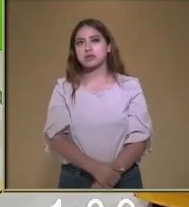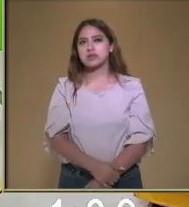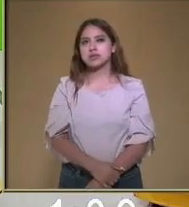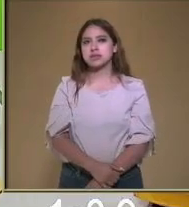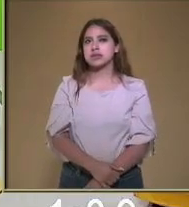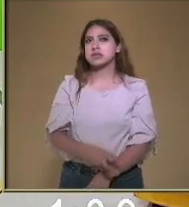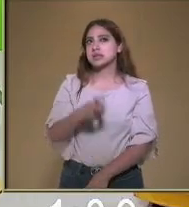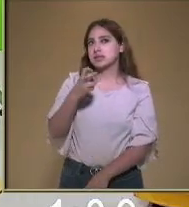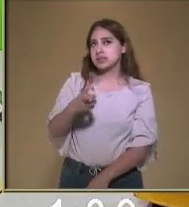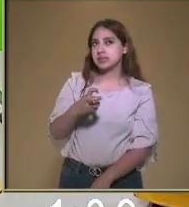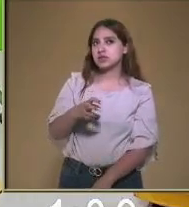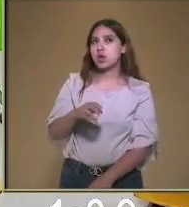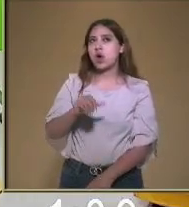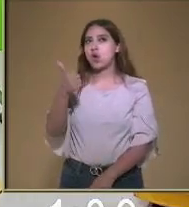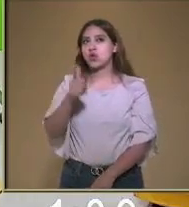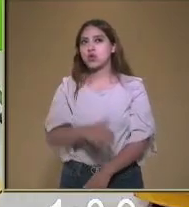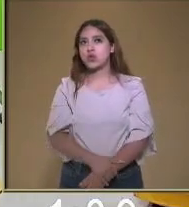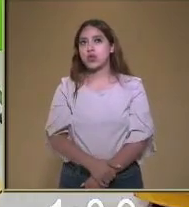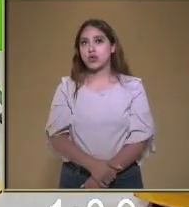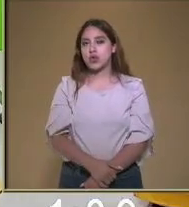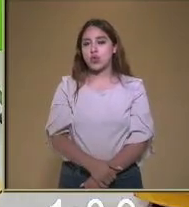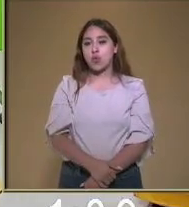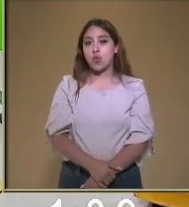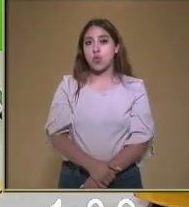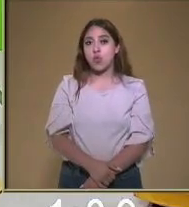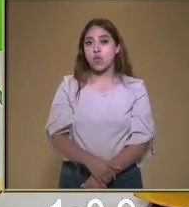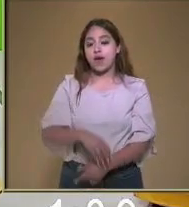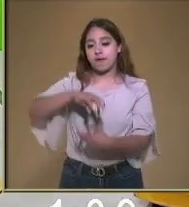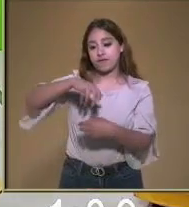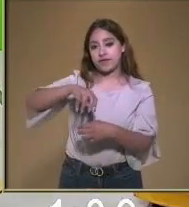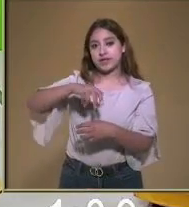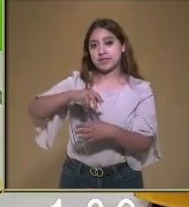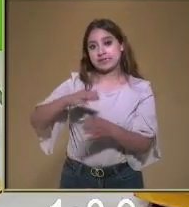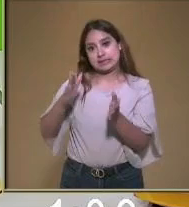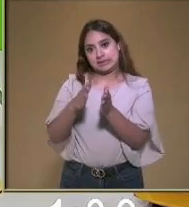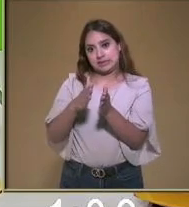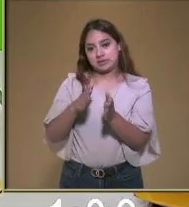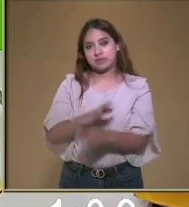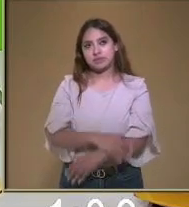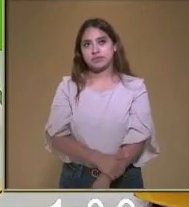Y con una dificultad mayor, una ficha más pequeña. Ok, una ficha más pequeña.